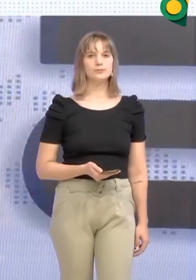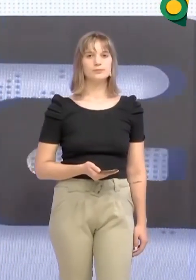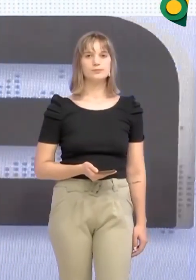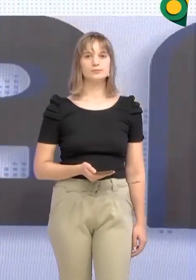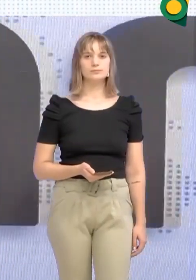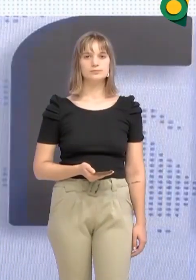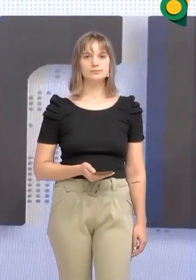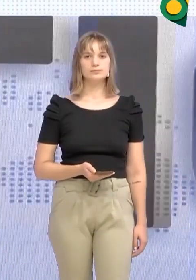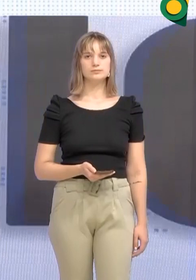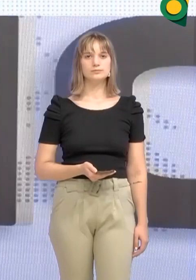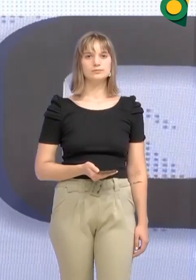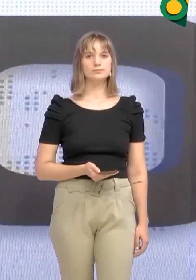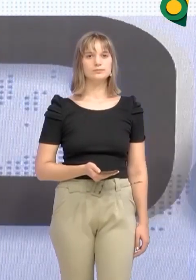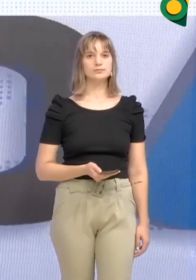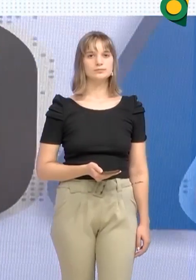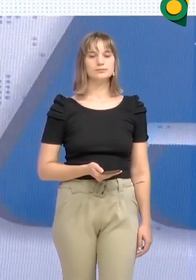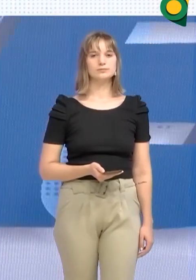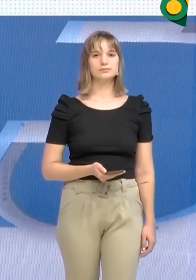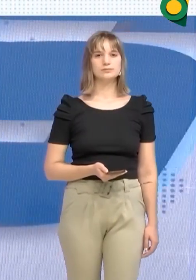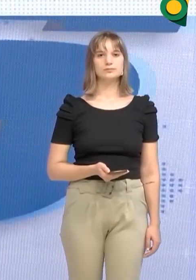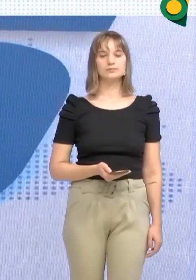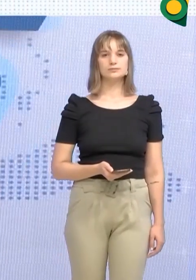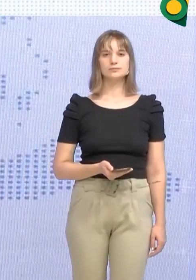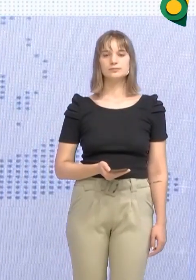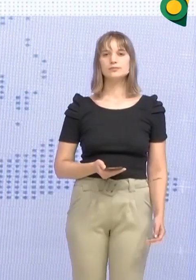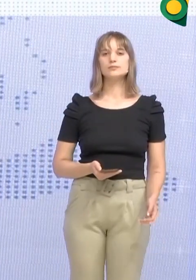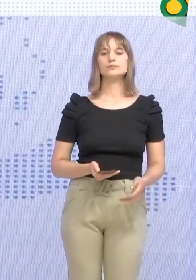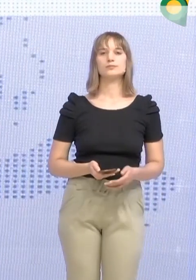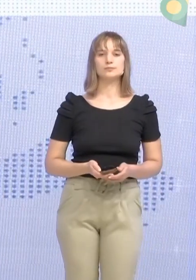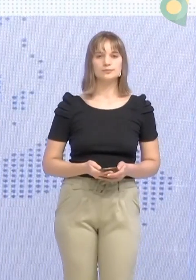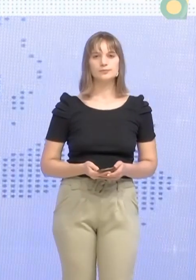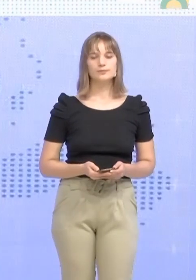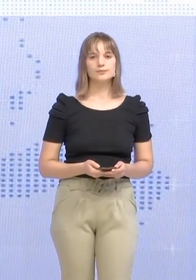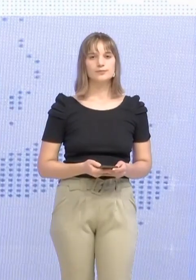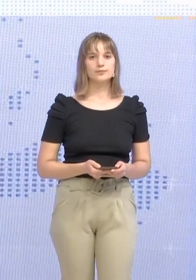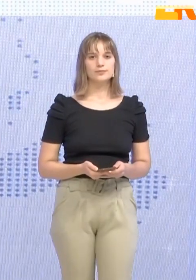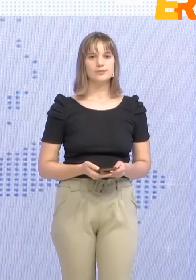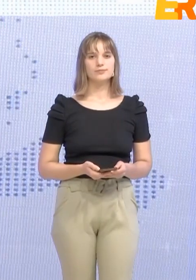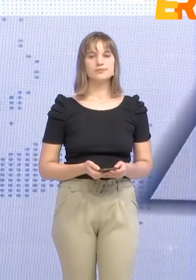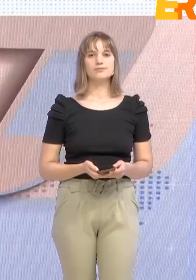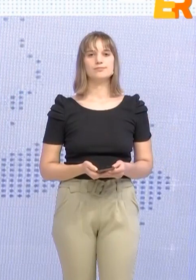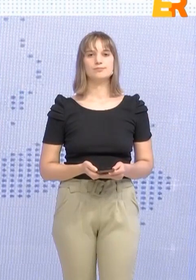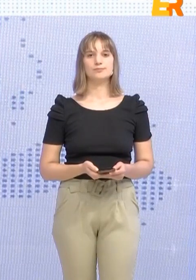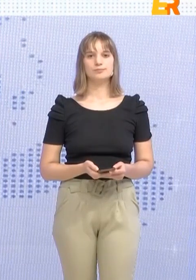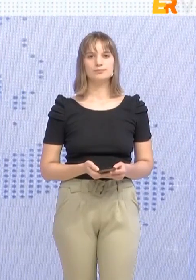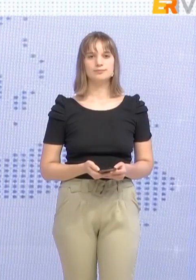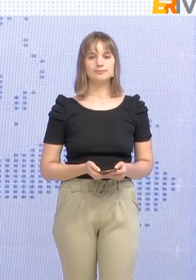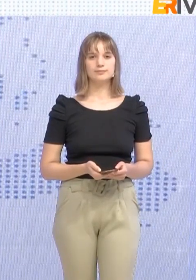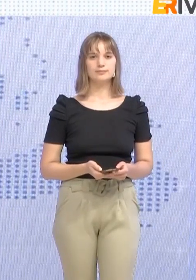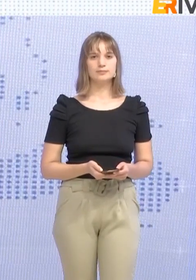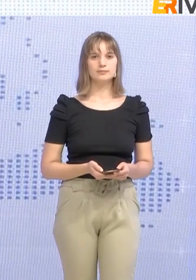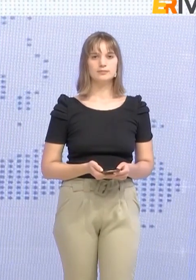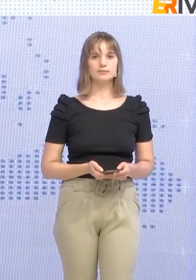sea, adjunto la denuncia policial y también pido que el banco me registre mi quejo o reclamo. Todo el